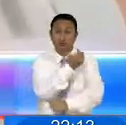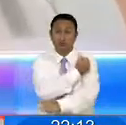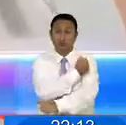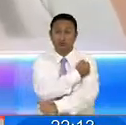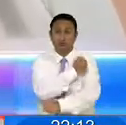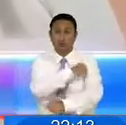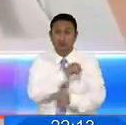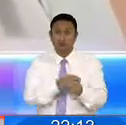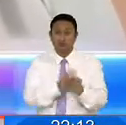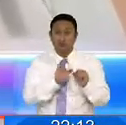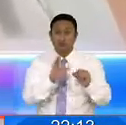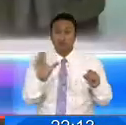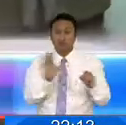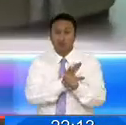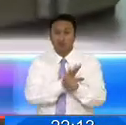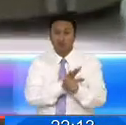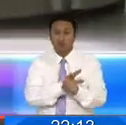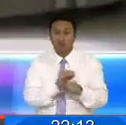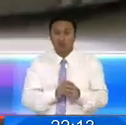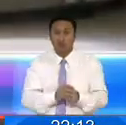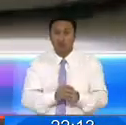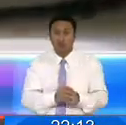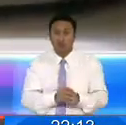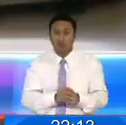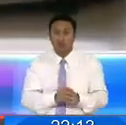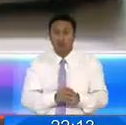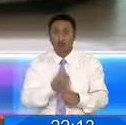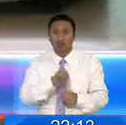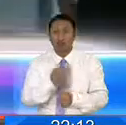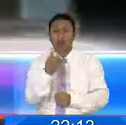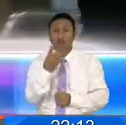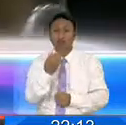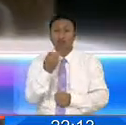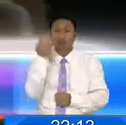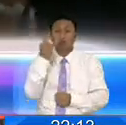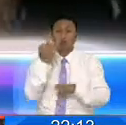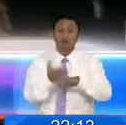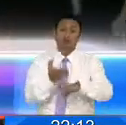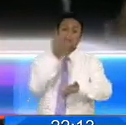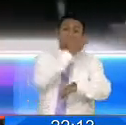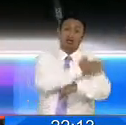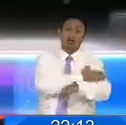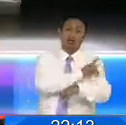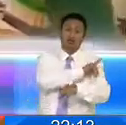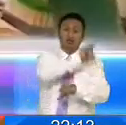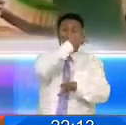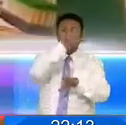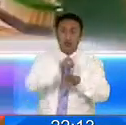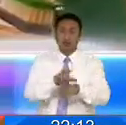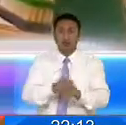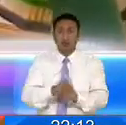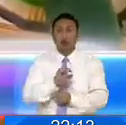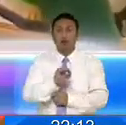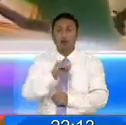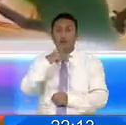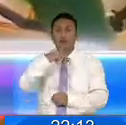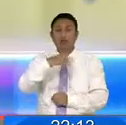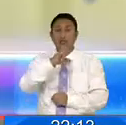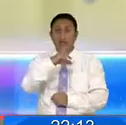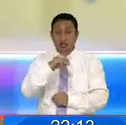su esquema completo y que se encuentre en vigencia con 14 días de antelación al embarque o una prueba PCR